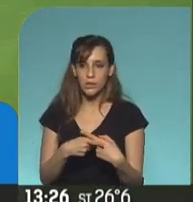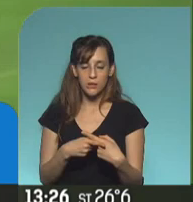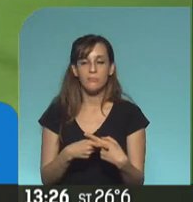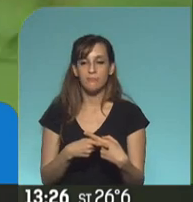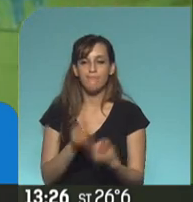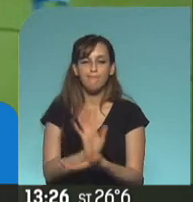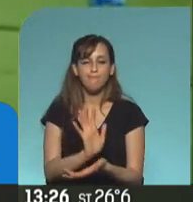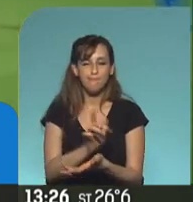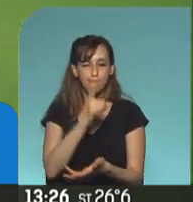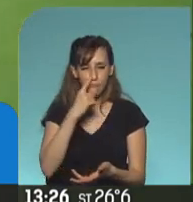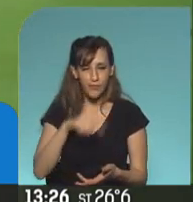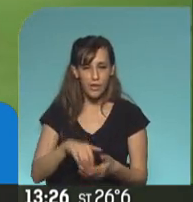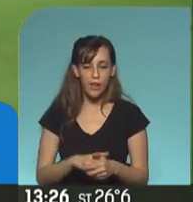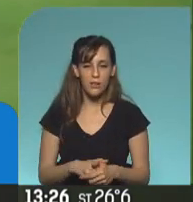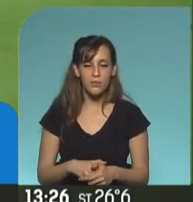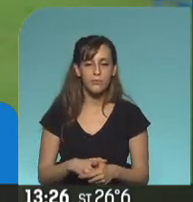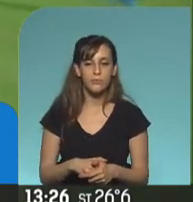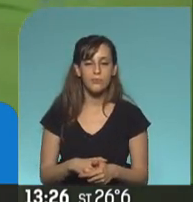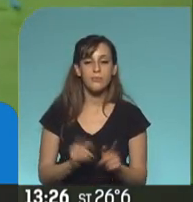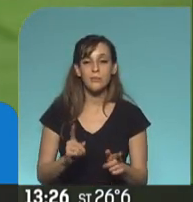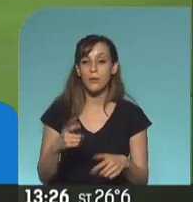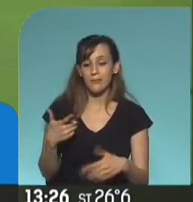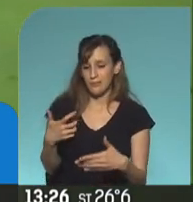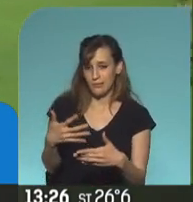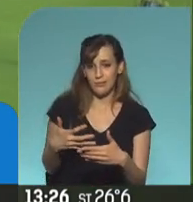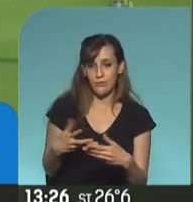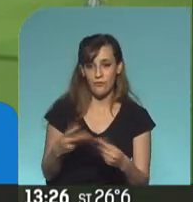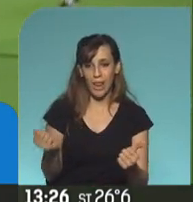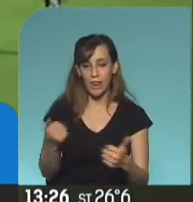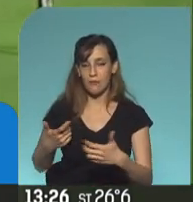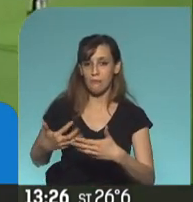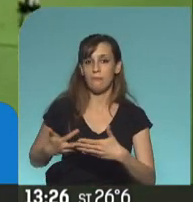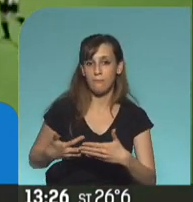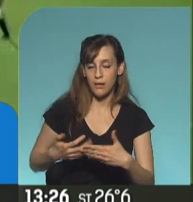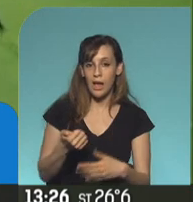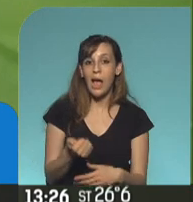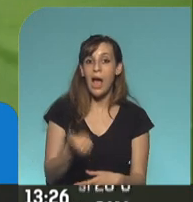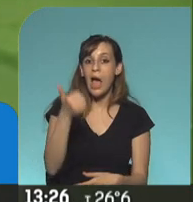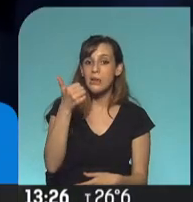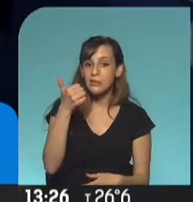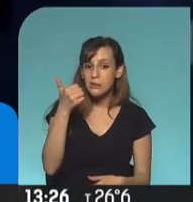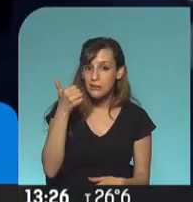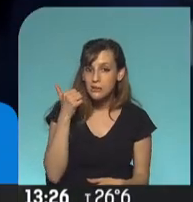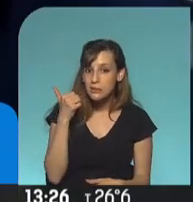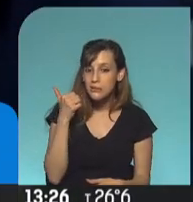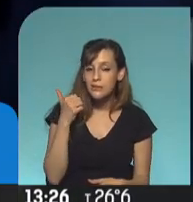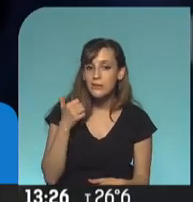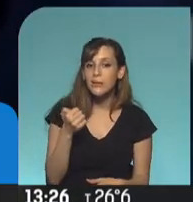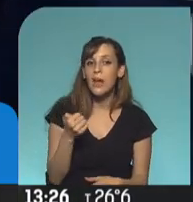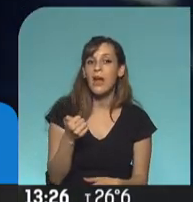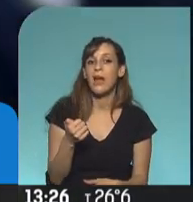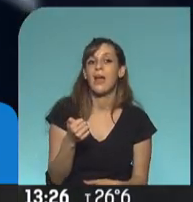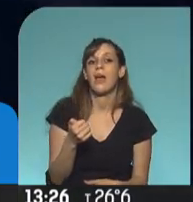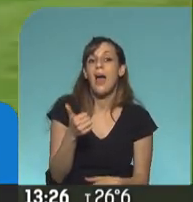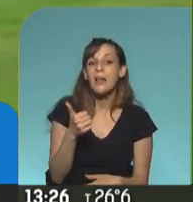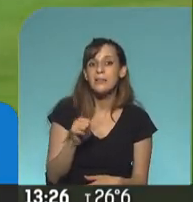final. Mirá lo que pasaba sobre la hora. Casi se lo lleva el equipo del sur del territorio argentino. Se